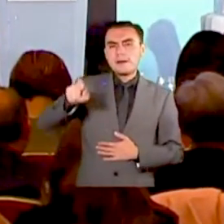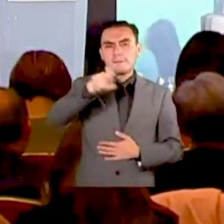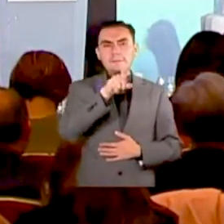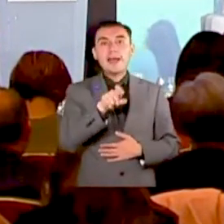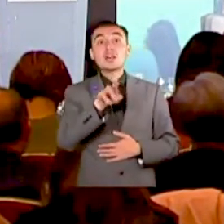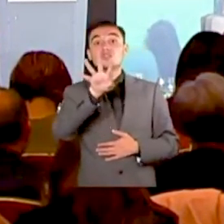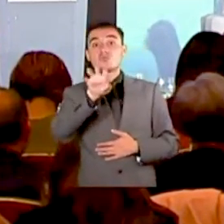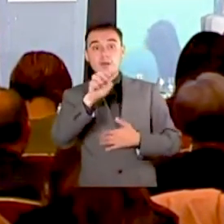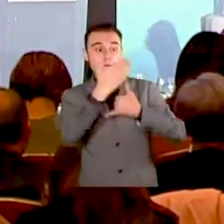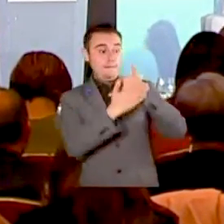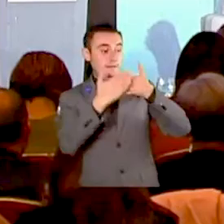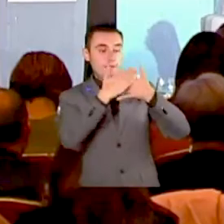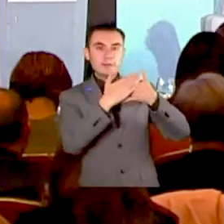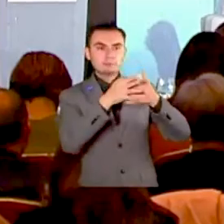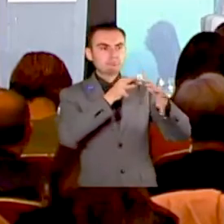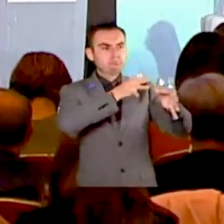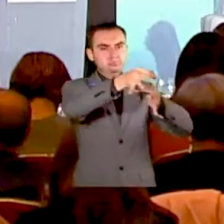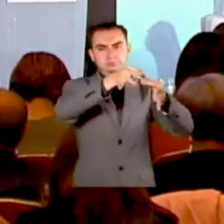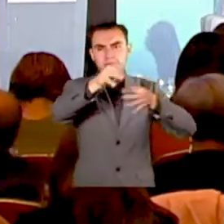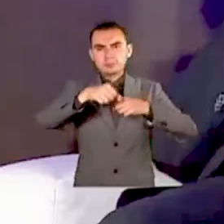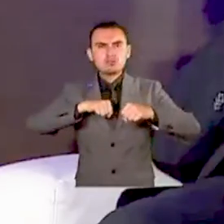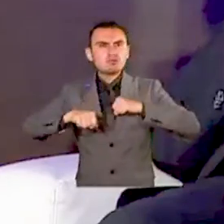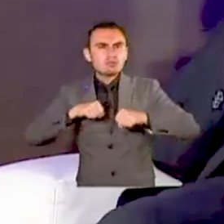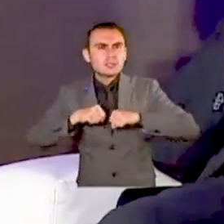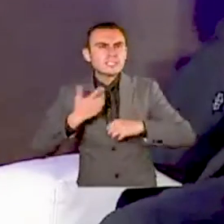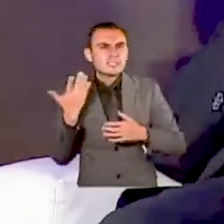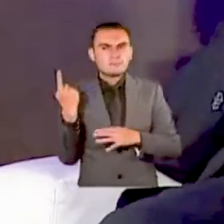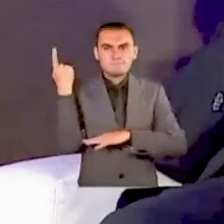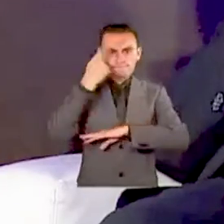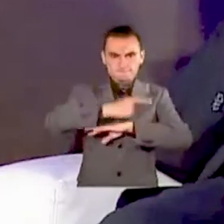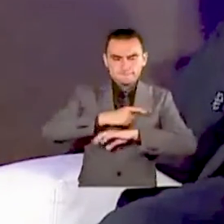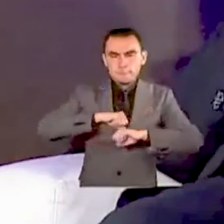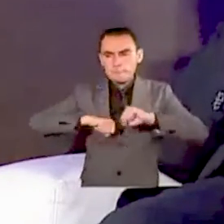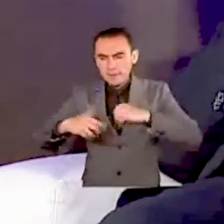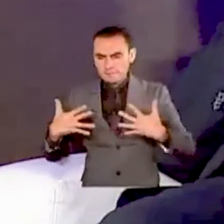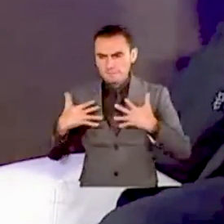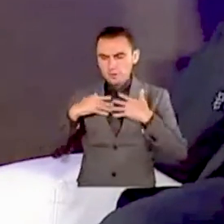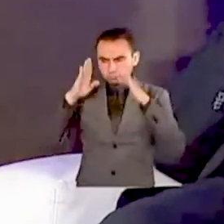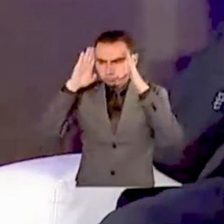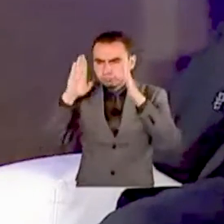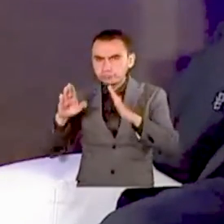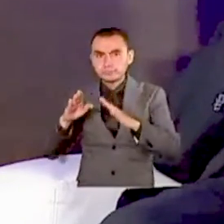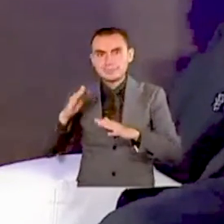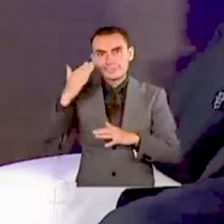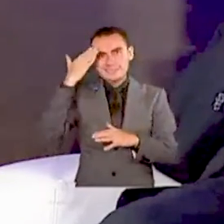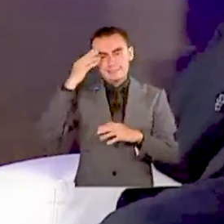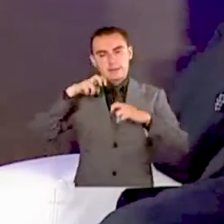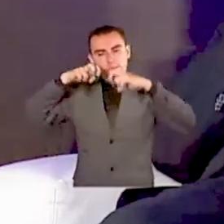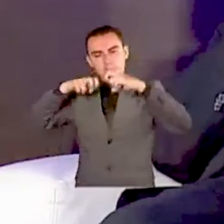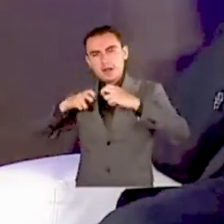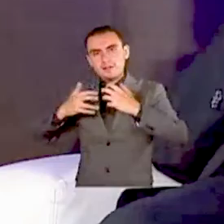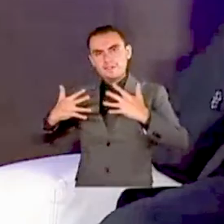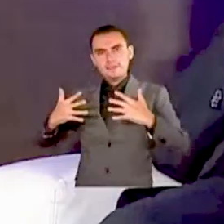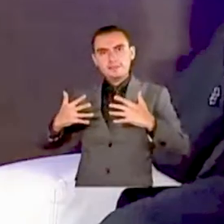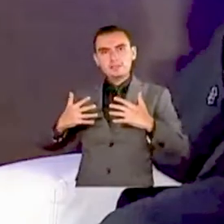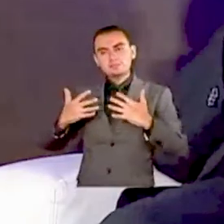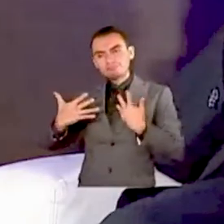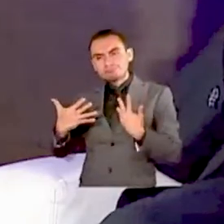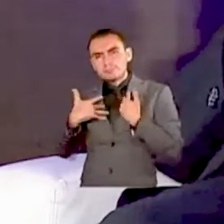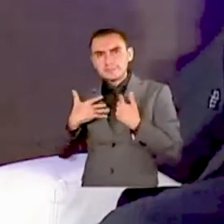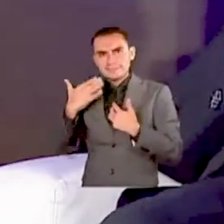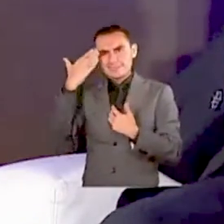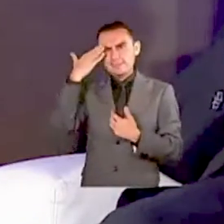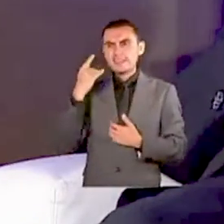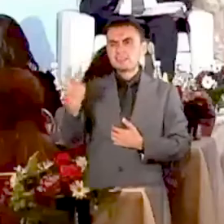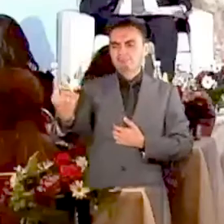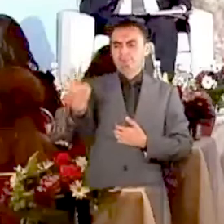departamentos distintos, precisamente llevando jornadas a las víctimas enfocados en las mesas de víctimas, que son los